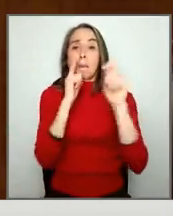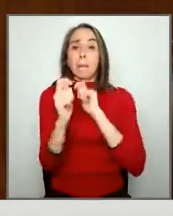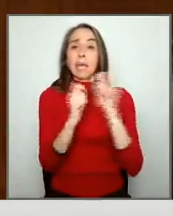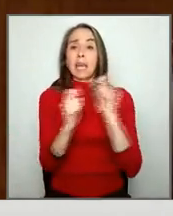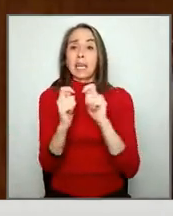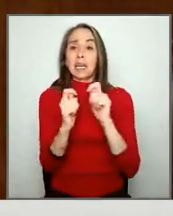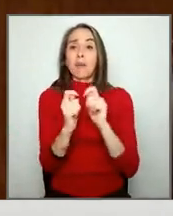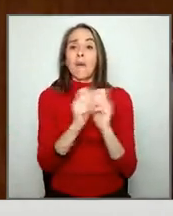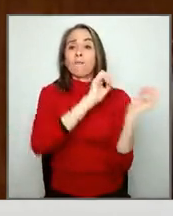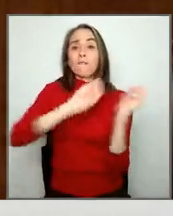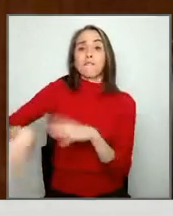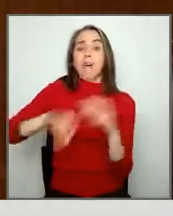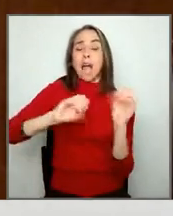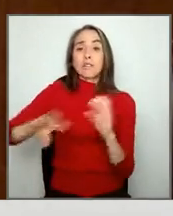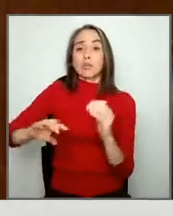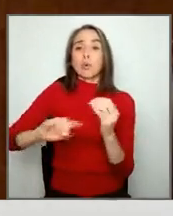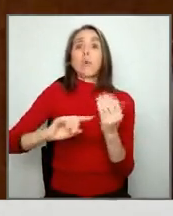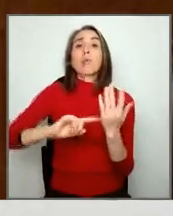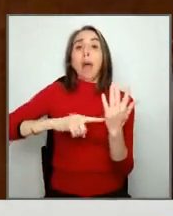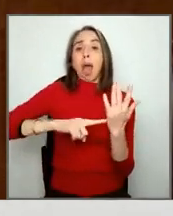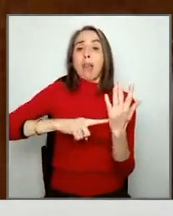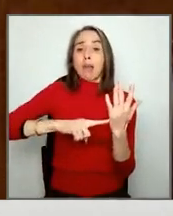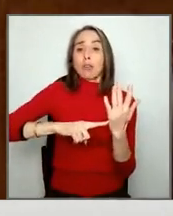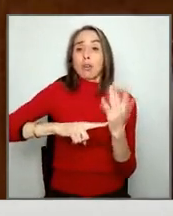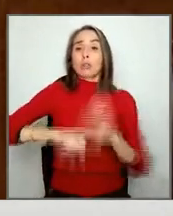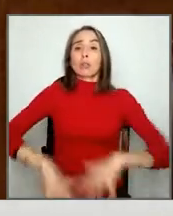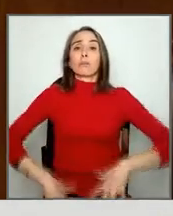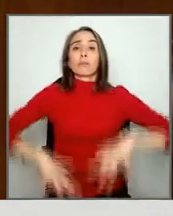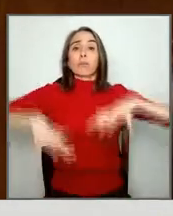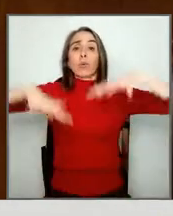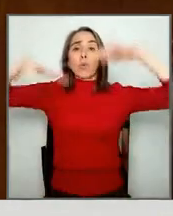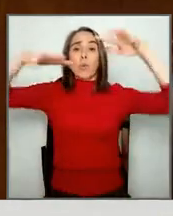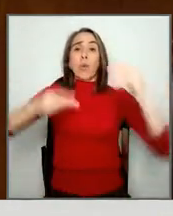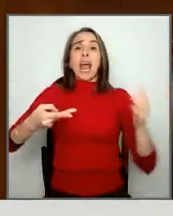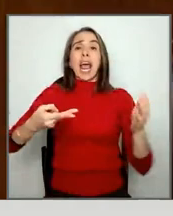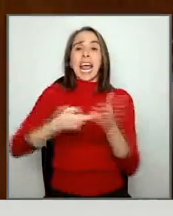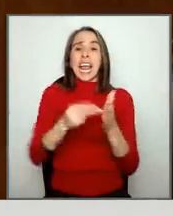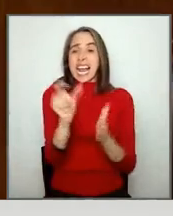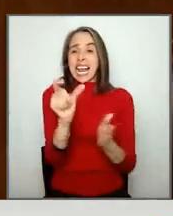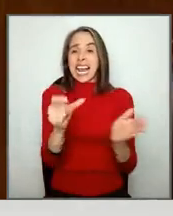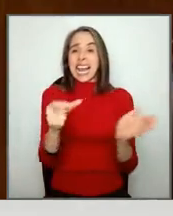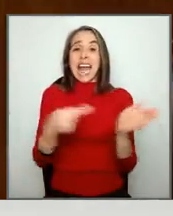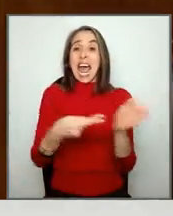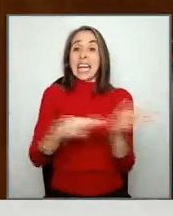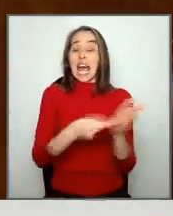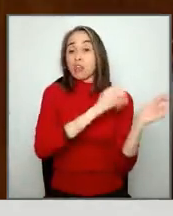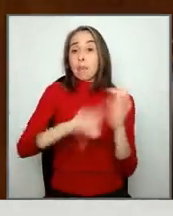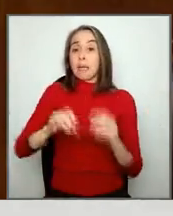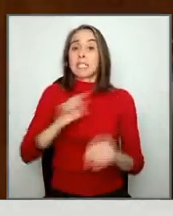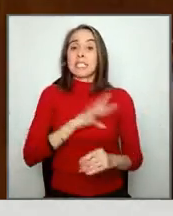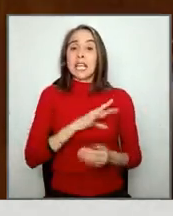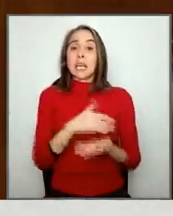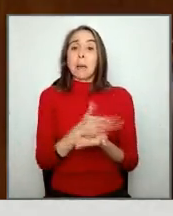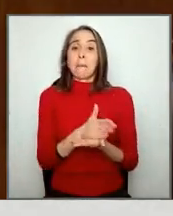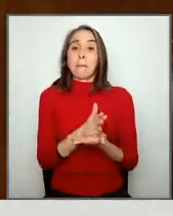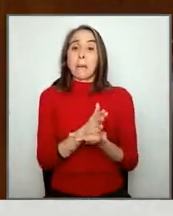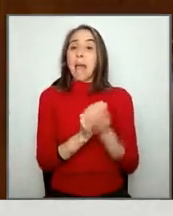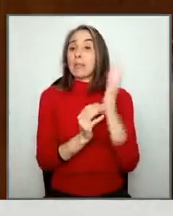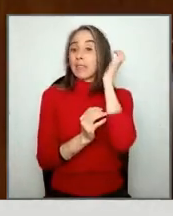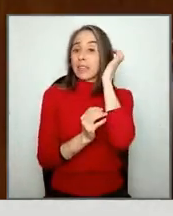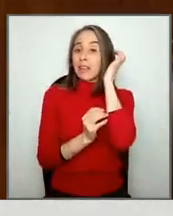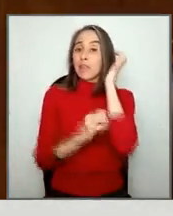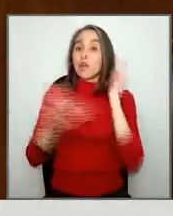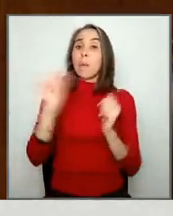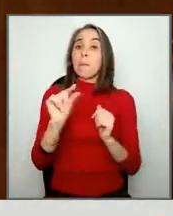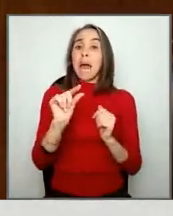electrónicos a partir de la acumulación de cargadores chile tiene los planes de telefonía más baratos de Sudamérica y